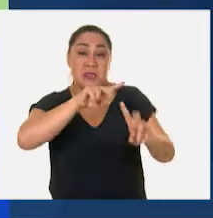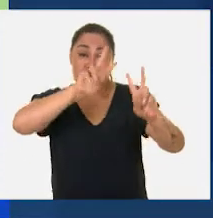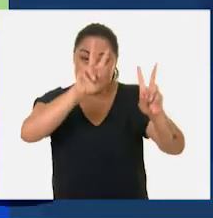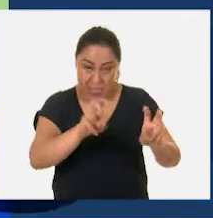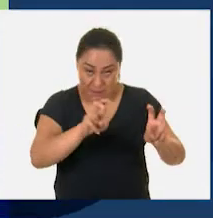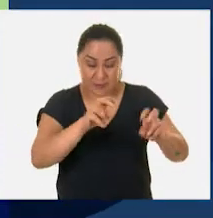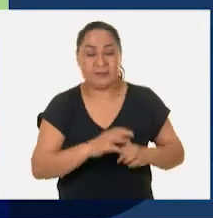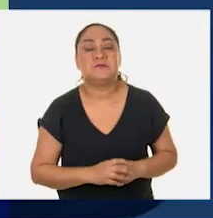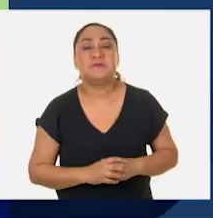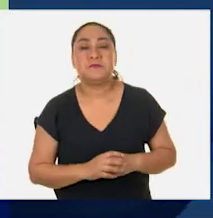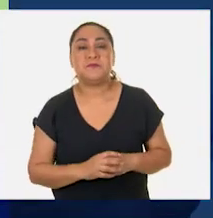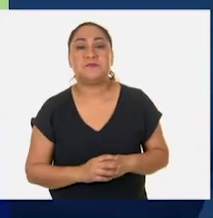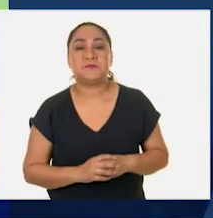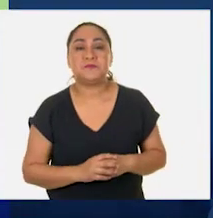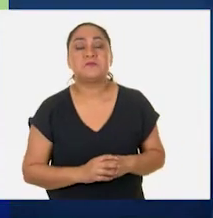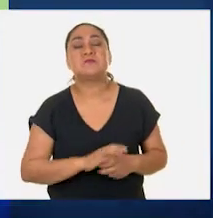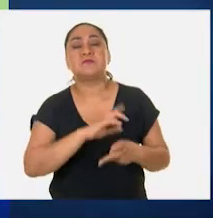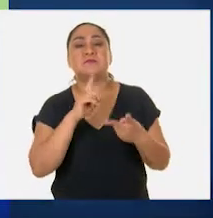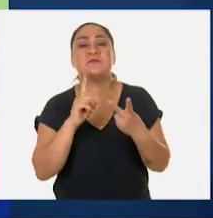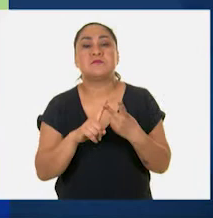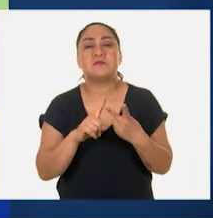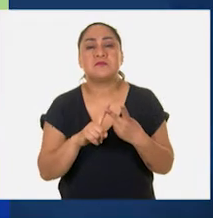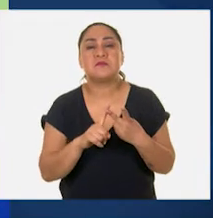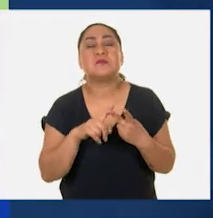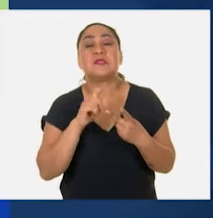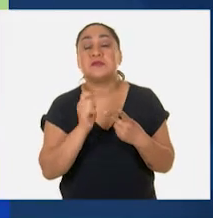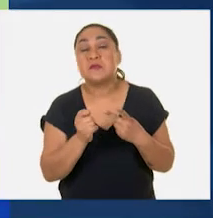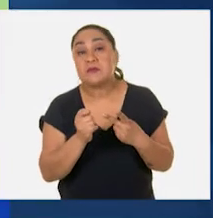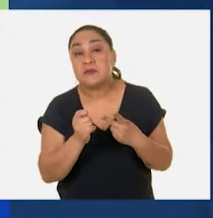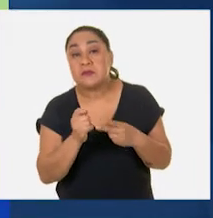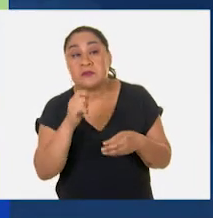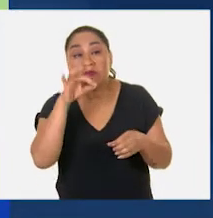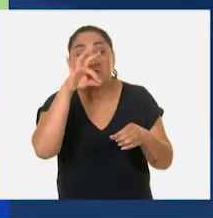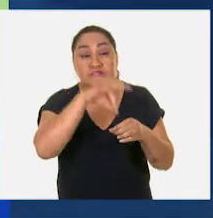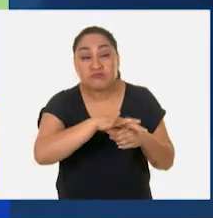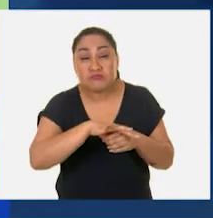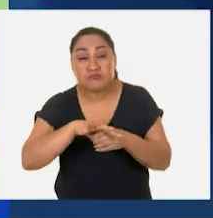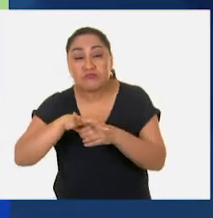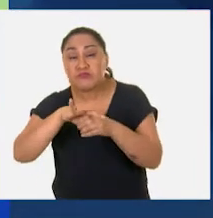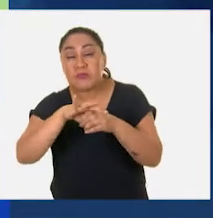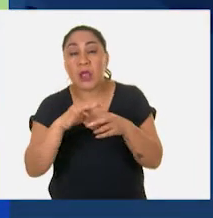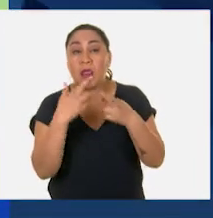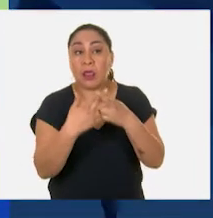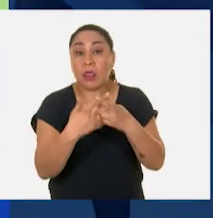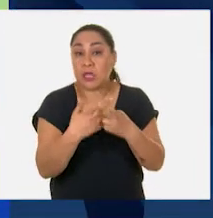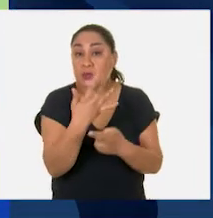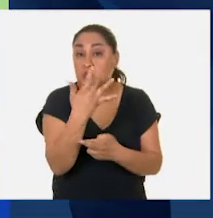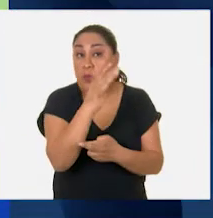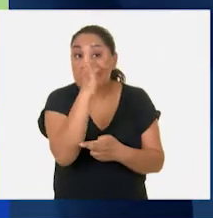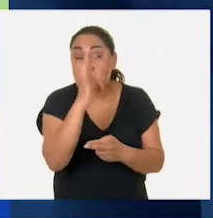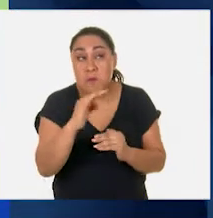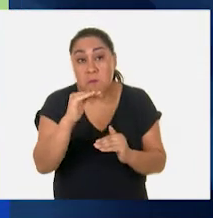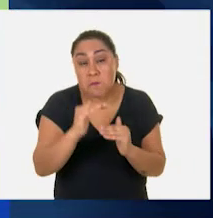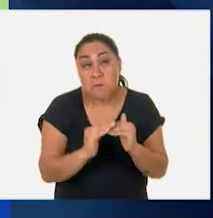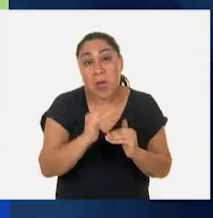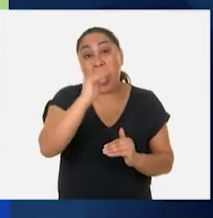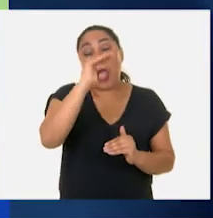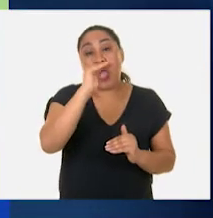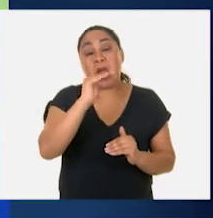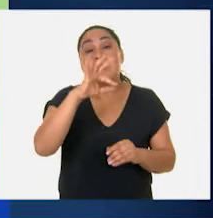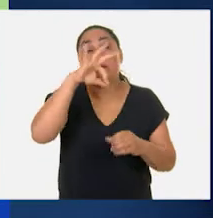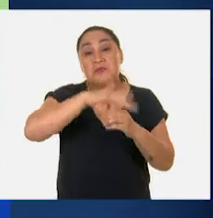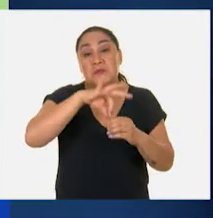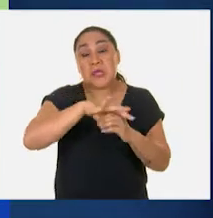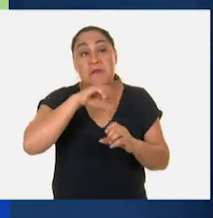elemento. La segunda es por mayoría absoluta, cuando más del 50% vota por el mismo